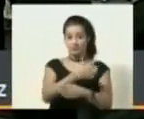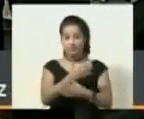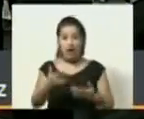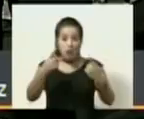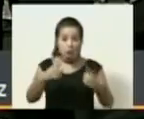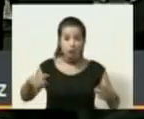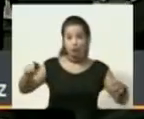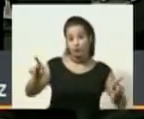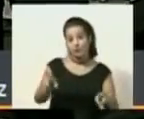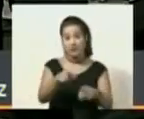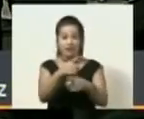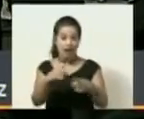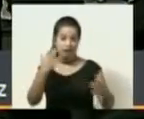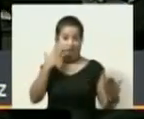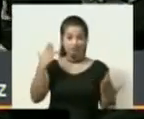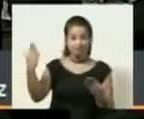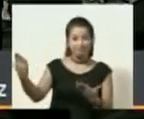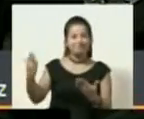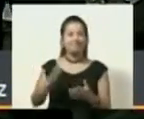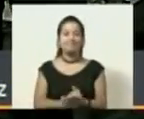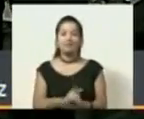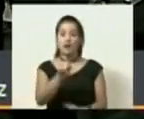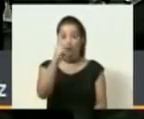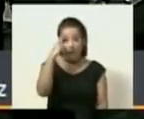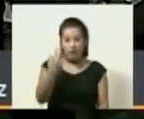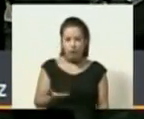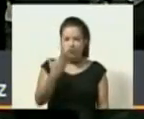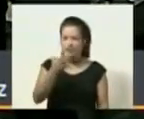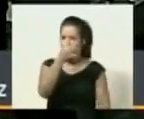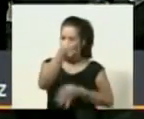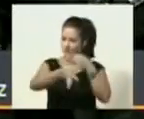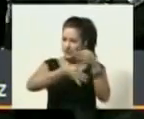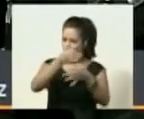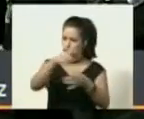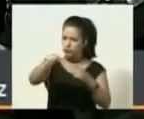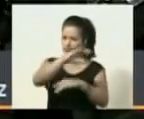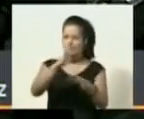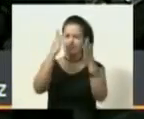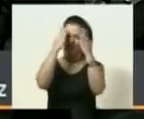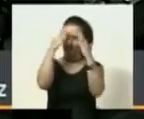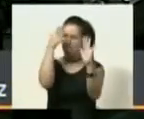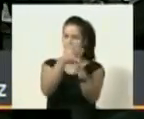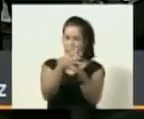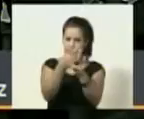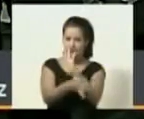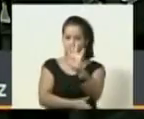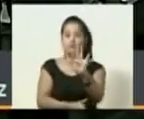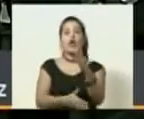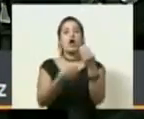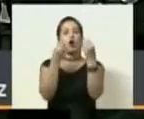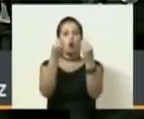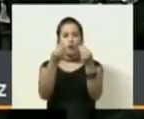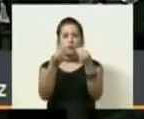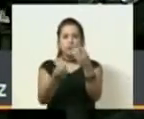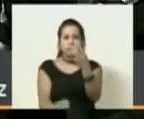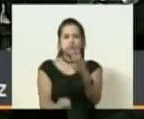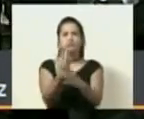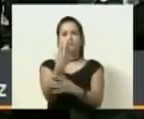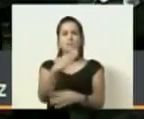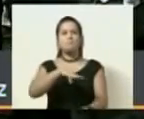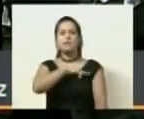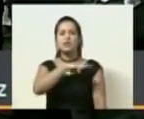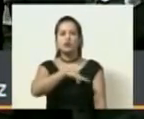de graduación. También es importante contextualizar y resaltar la importancia de lo que ha sido la creación de estas